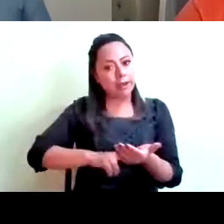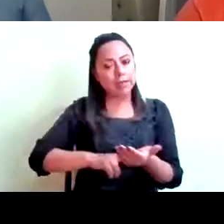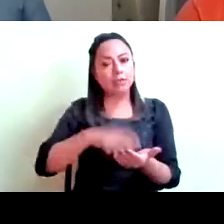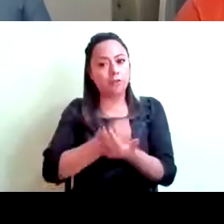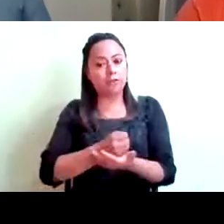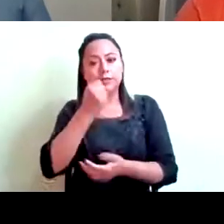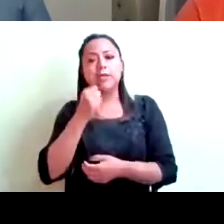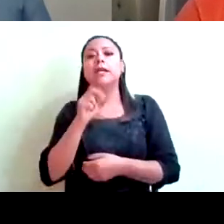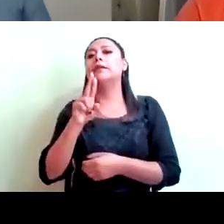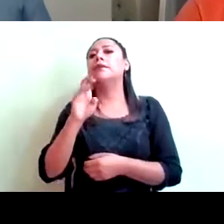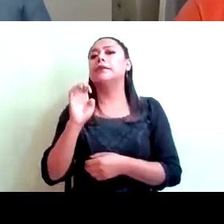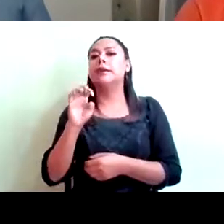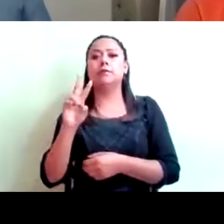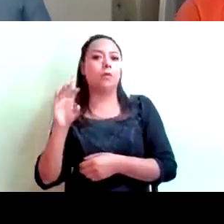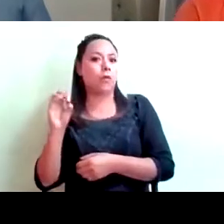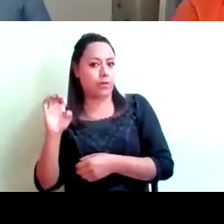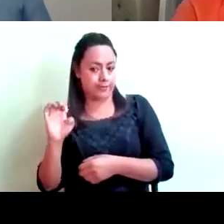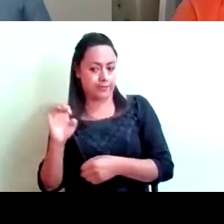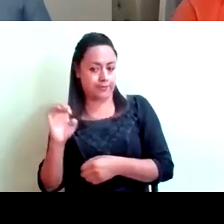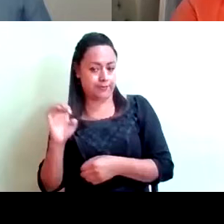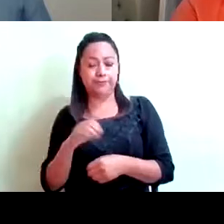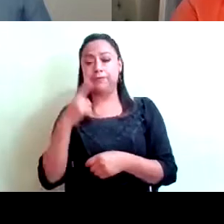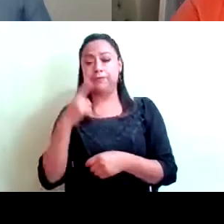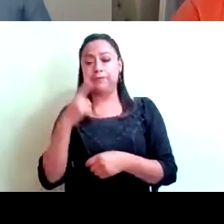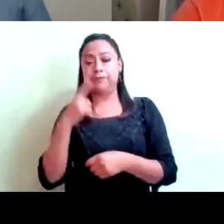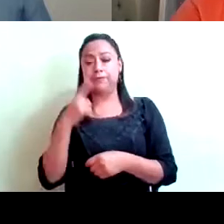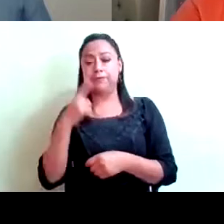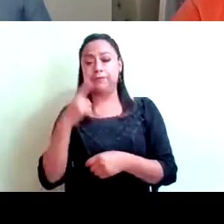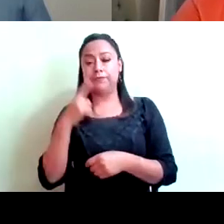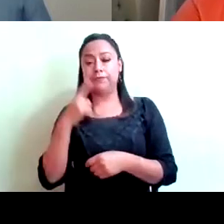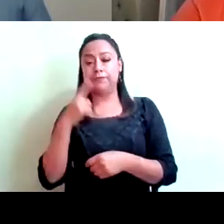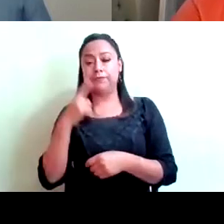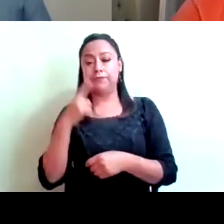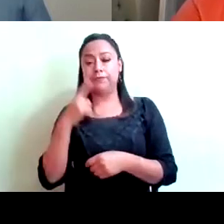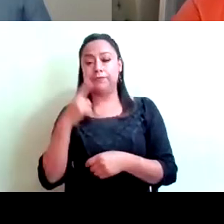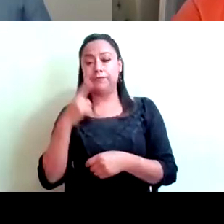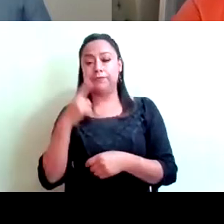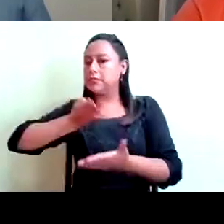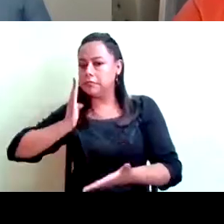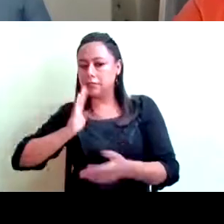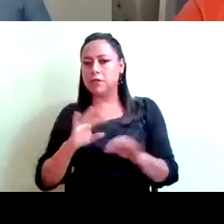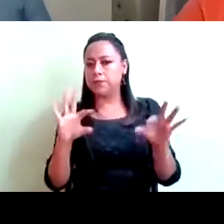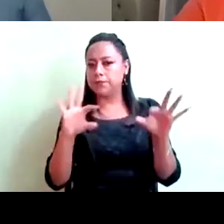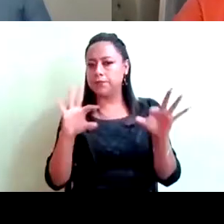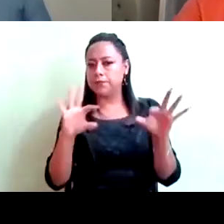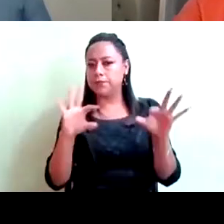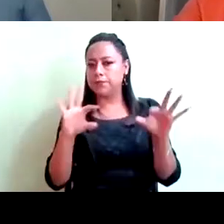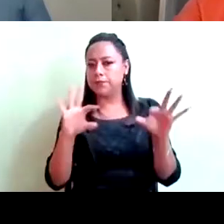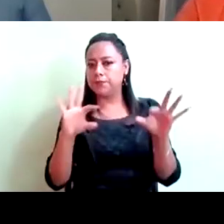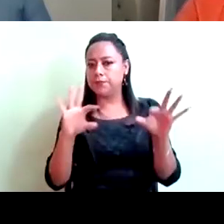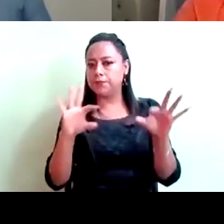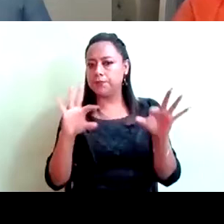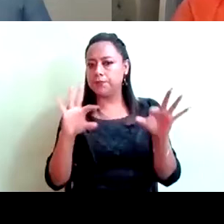REBOE, y que, derivado de dicha verificación, se sancione de conformidad con lo establecido en la Ley General de Educación.